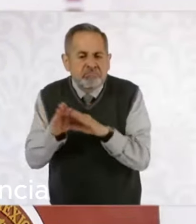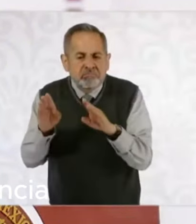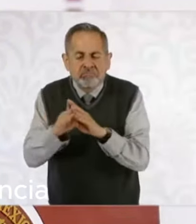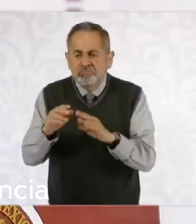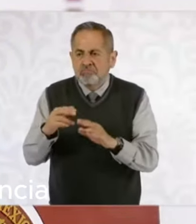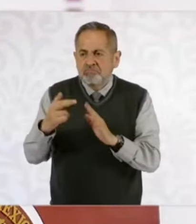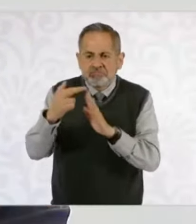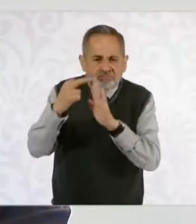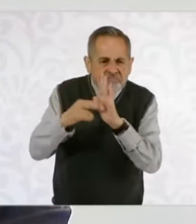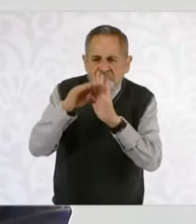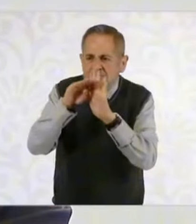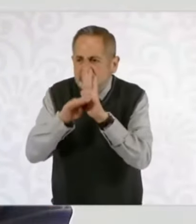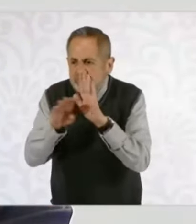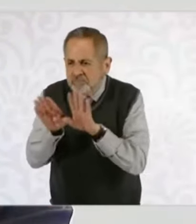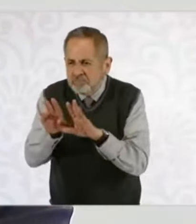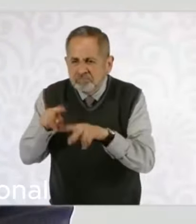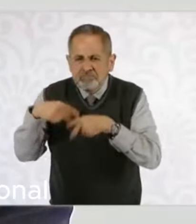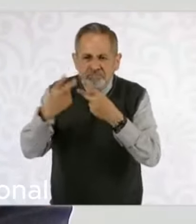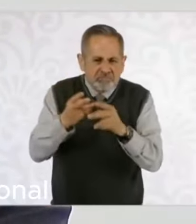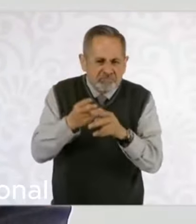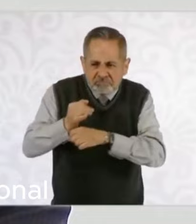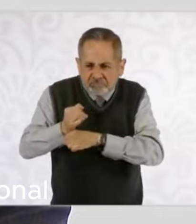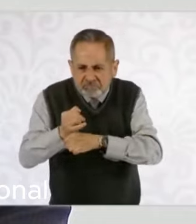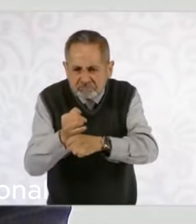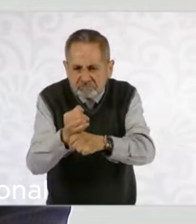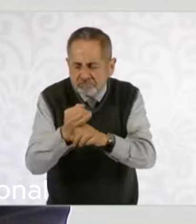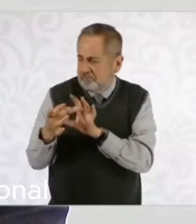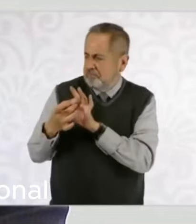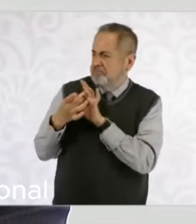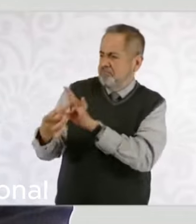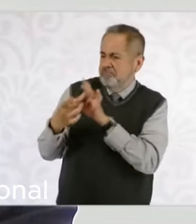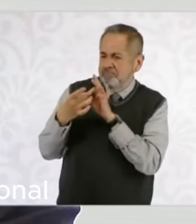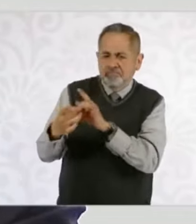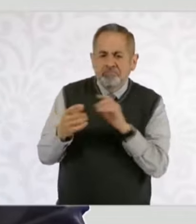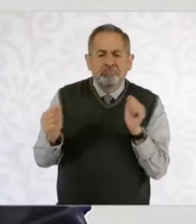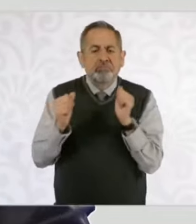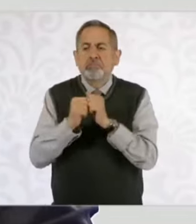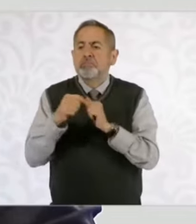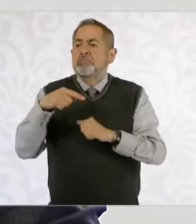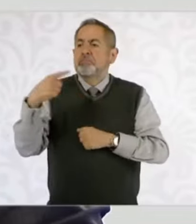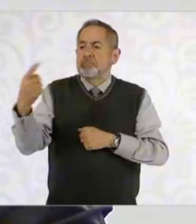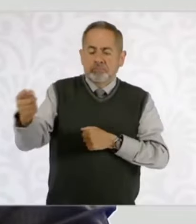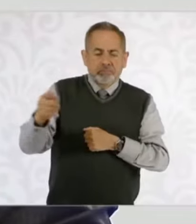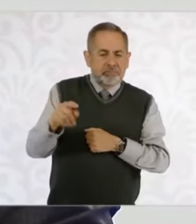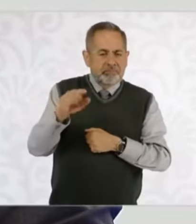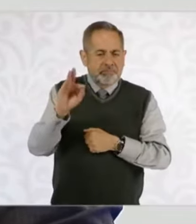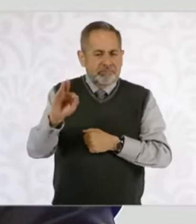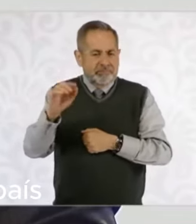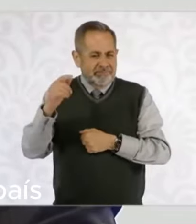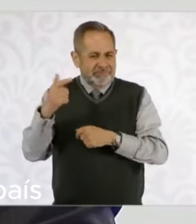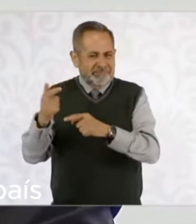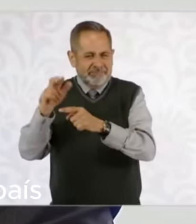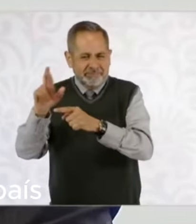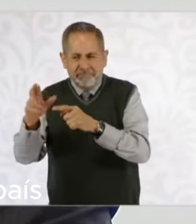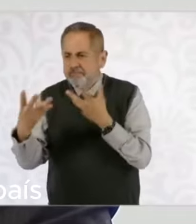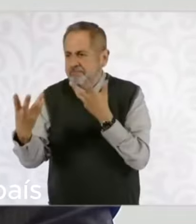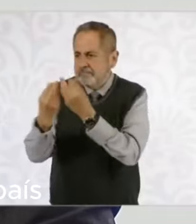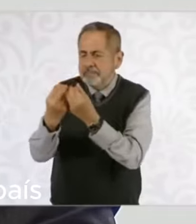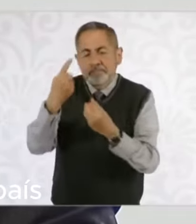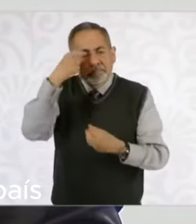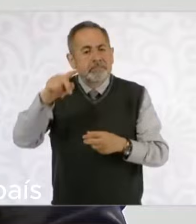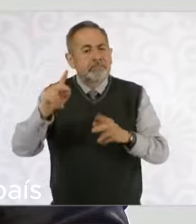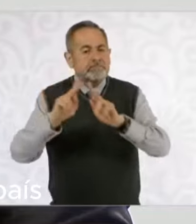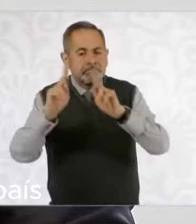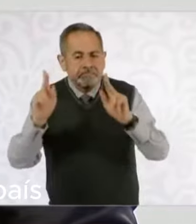tareas de inteligencia e investigación y la estrecha coordinación interinstitucional con el objetivo de construir la paz y combatir